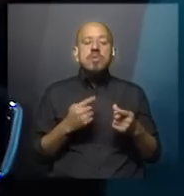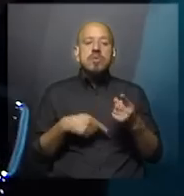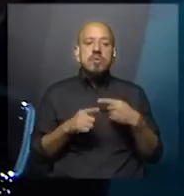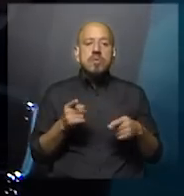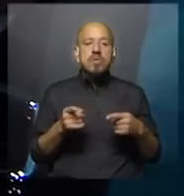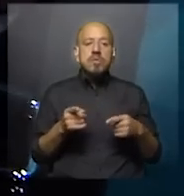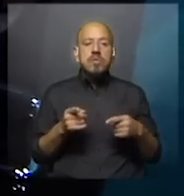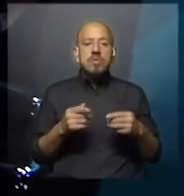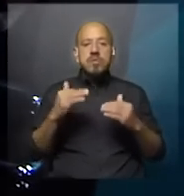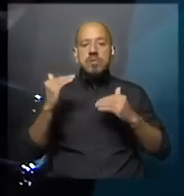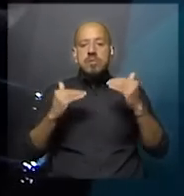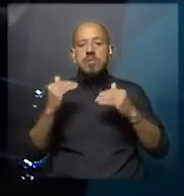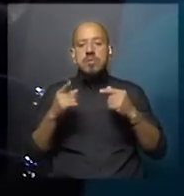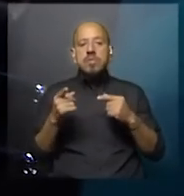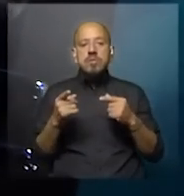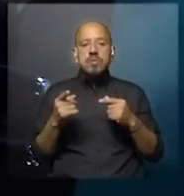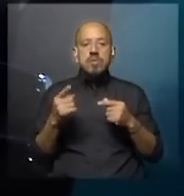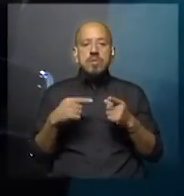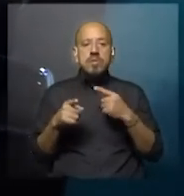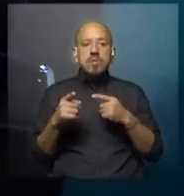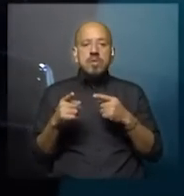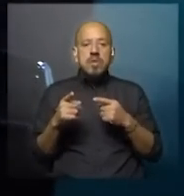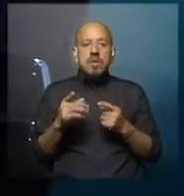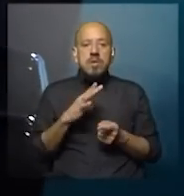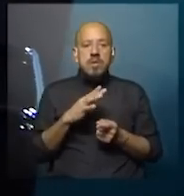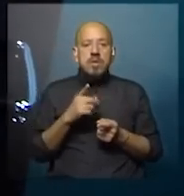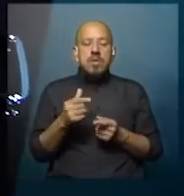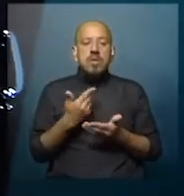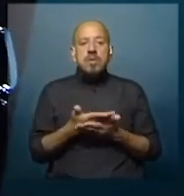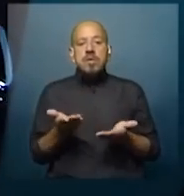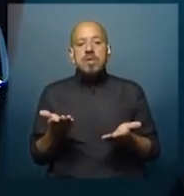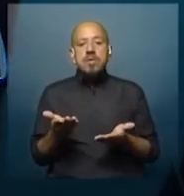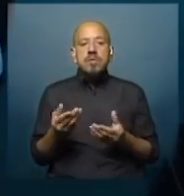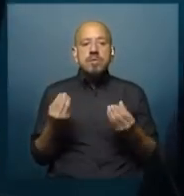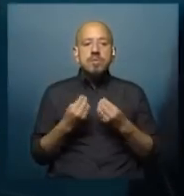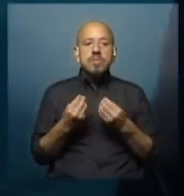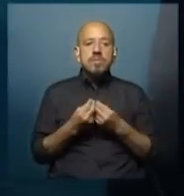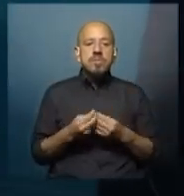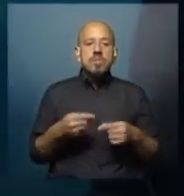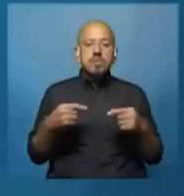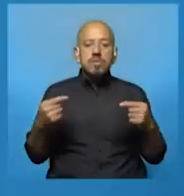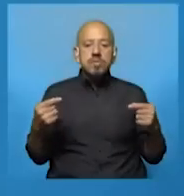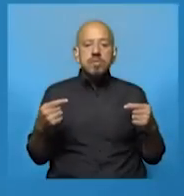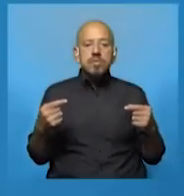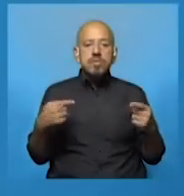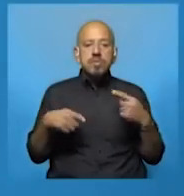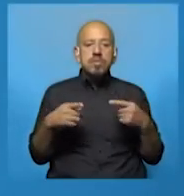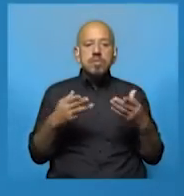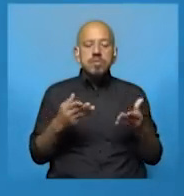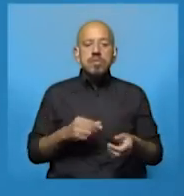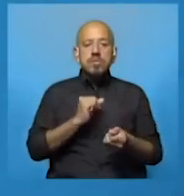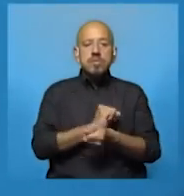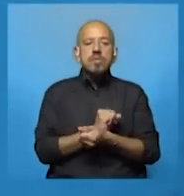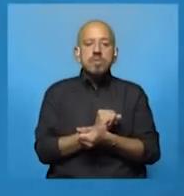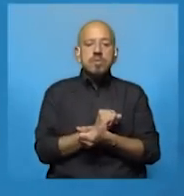la desigualdad en la distribución de los castigos se presenta de manifiesta en muchísimos lados de las figuras penales